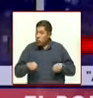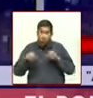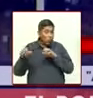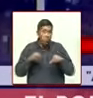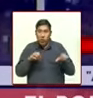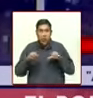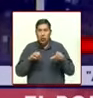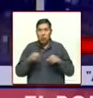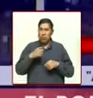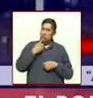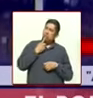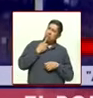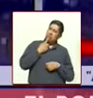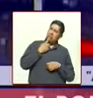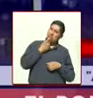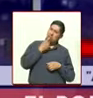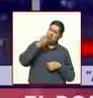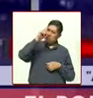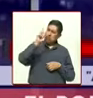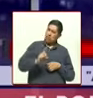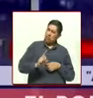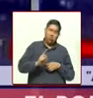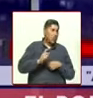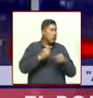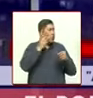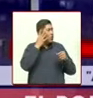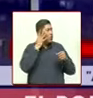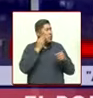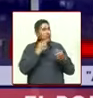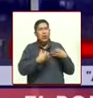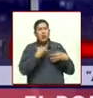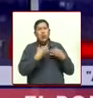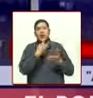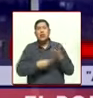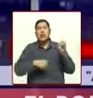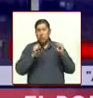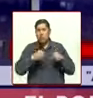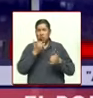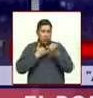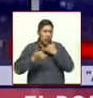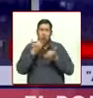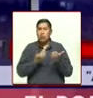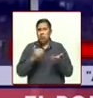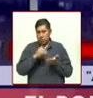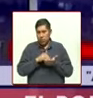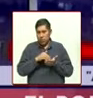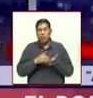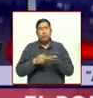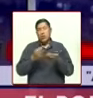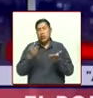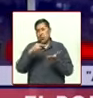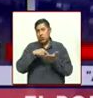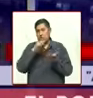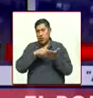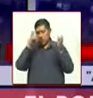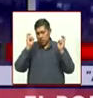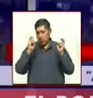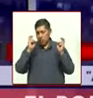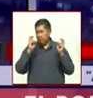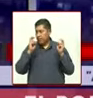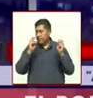haber hecho nos está también dando de que expertos nos expliquen de qué es lo que pudo pasar, una vez más, repetimos, con este caso